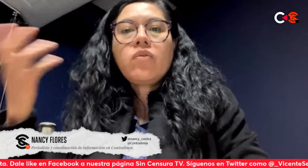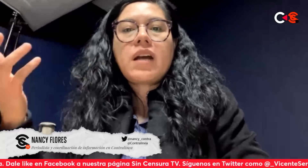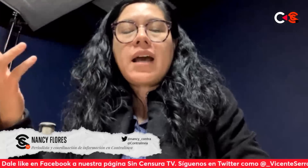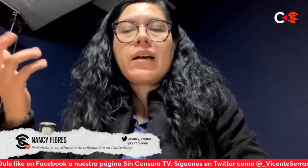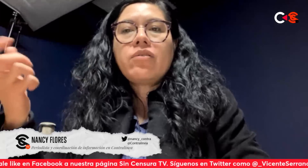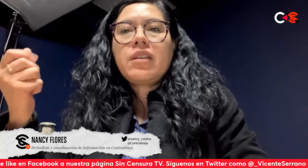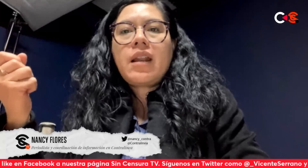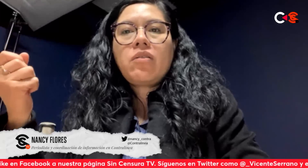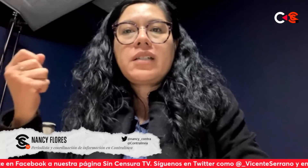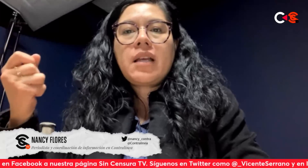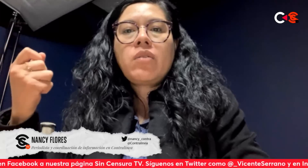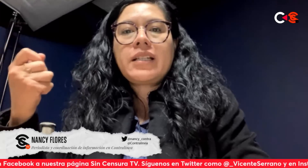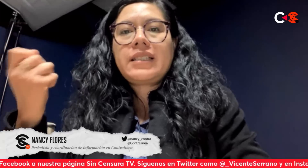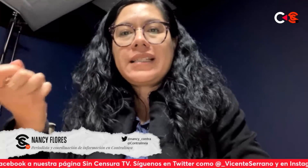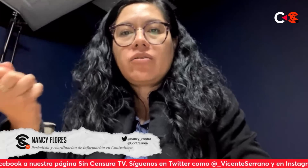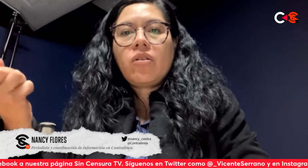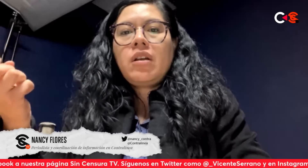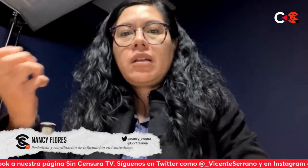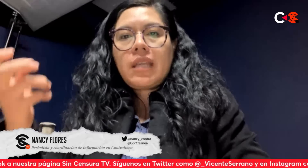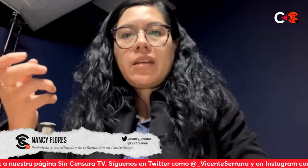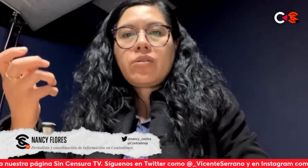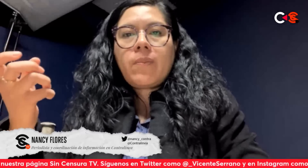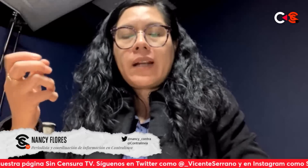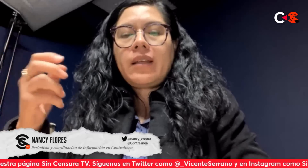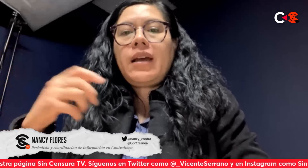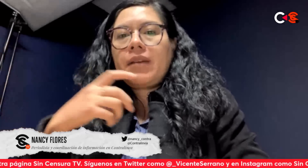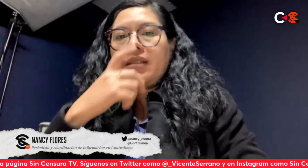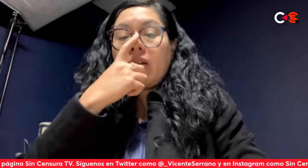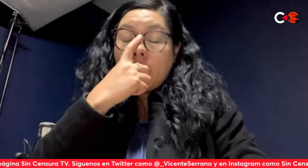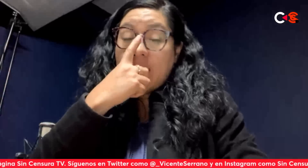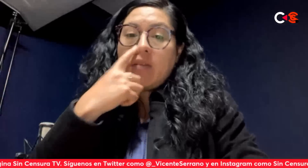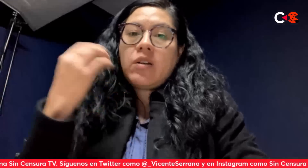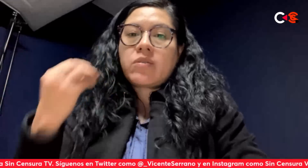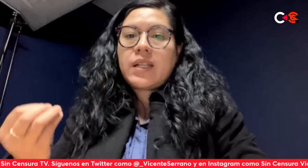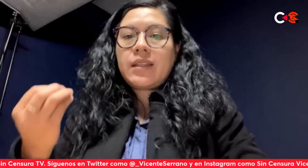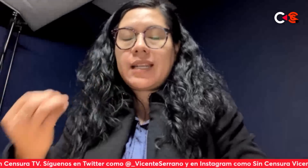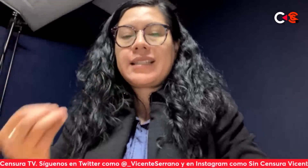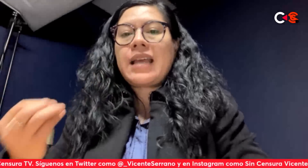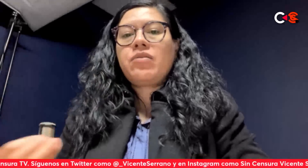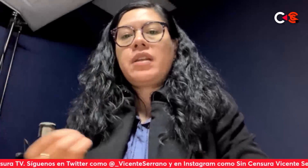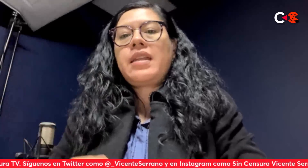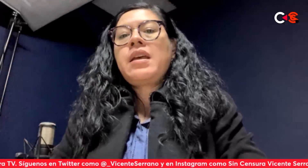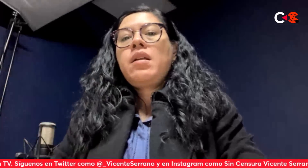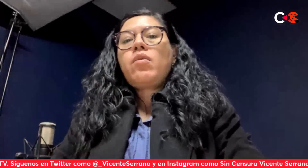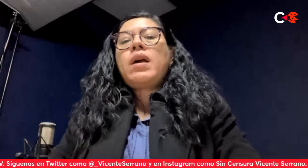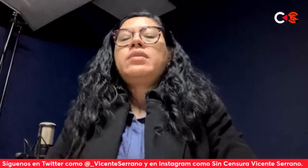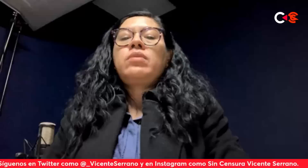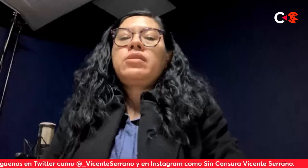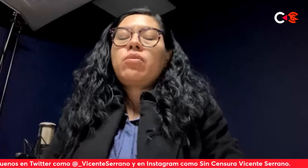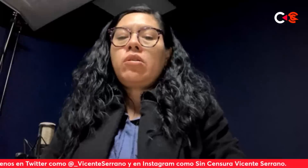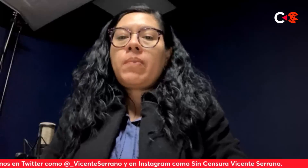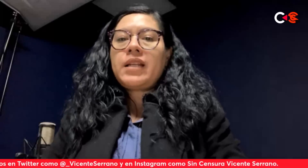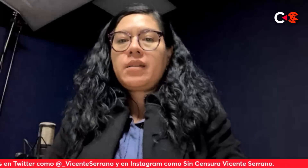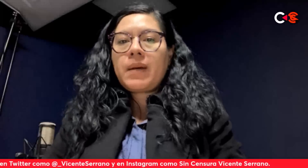él nunca ha considerado que sea un exceso de su parte haberse jubilado a los 43 años de edad, lo cual es